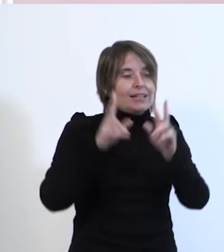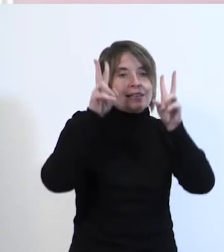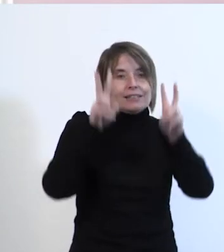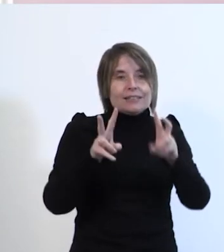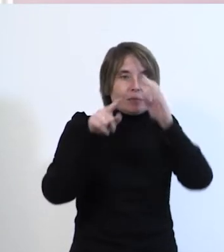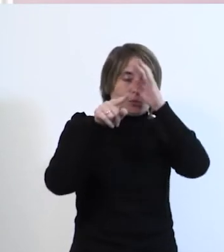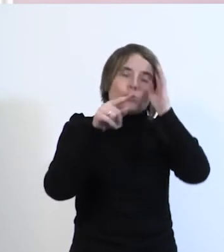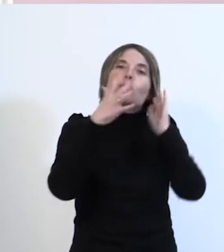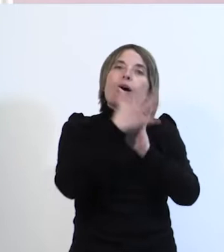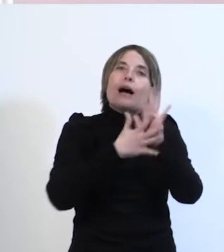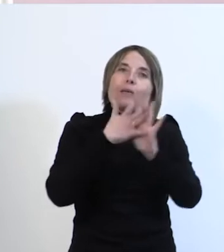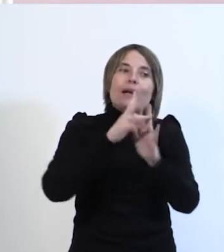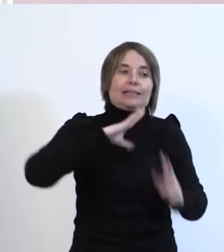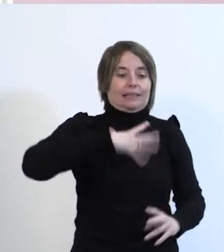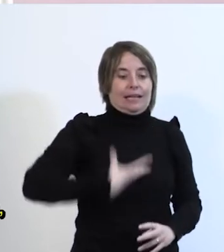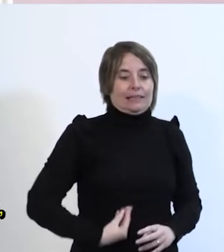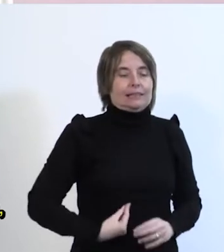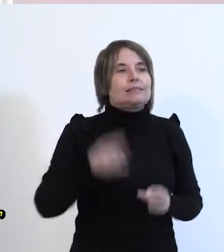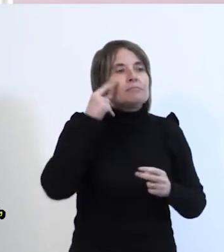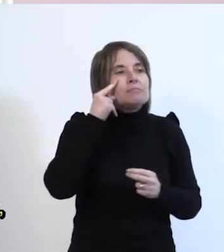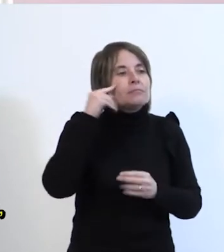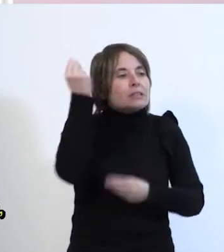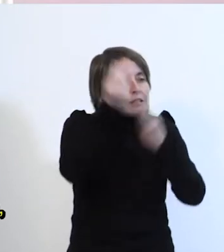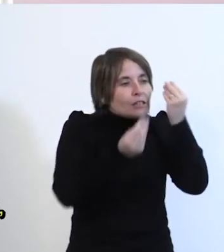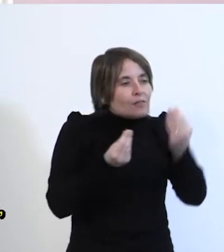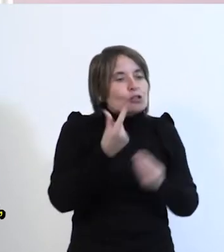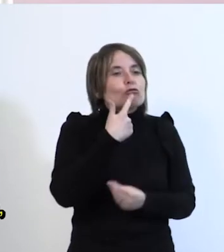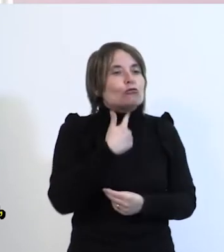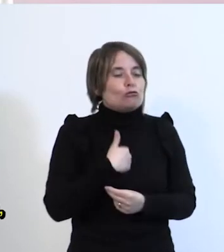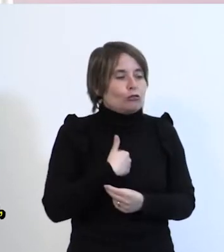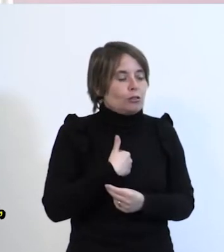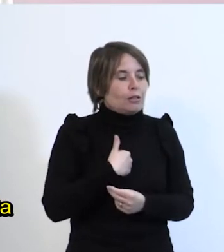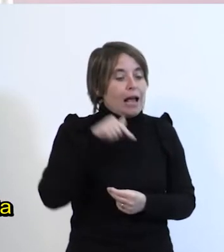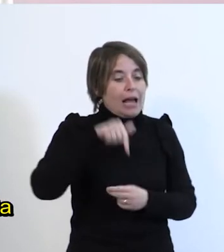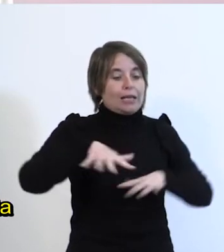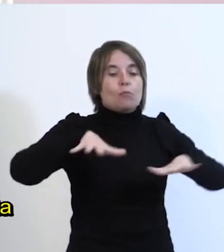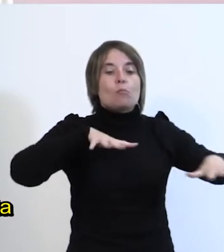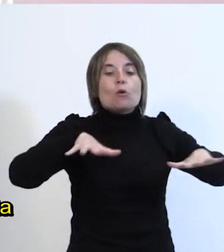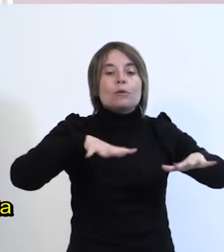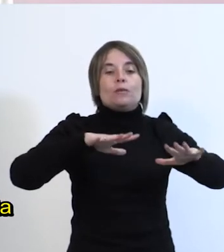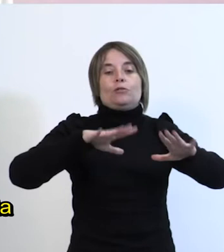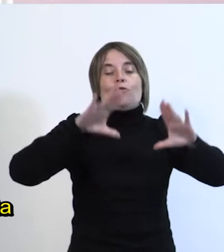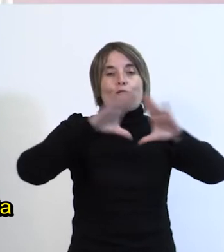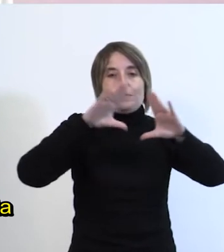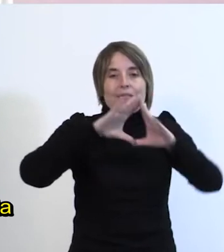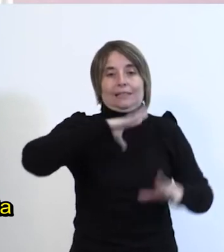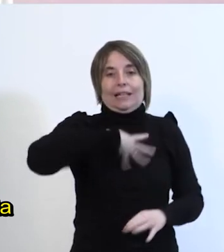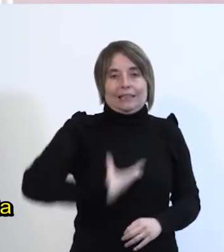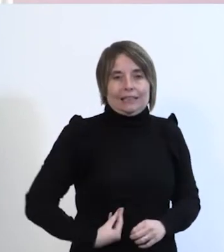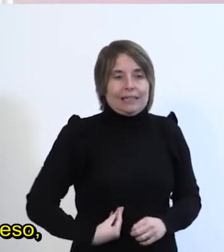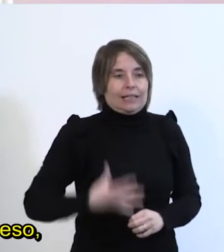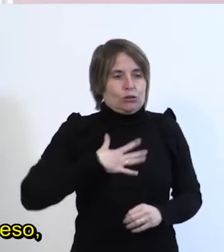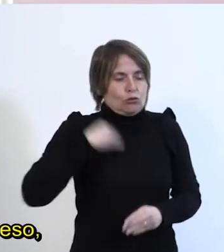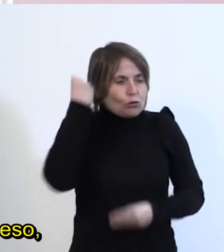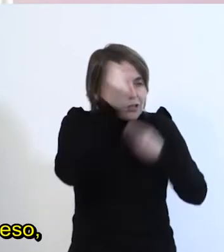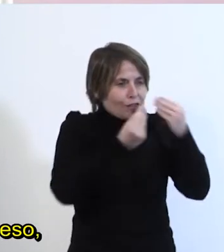de la cuestión, bueno, que hablaras tú de la cuestión trans y que yo hiciera una reflexión, nos indican, ¿no? Aquí hay un movimiento feminista trans excluyente. Es